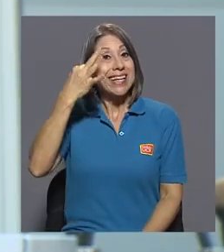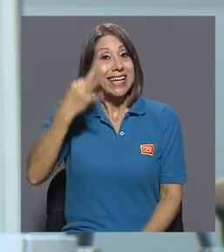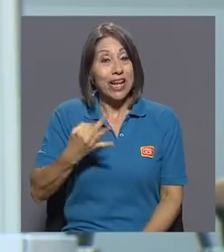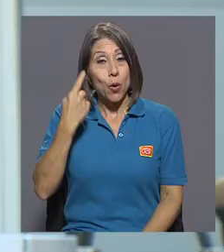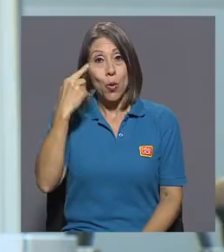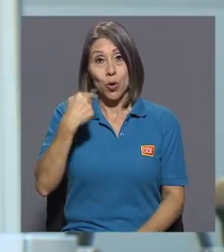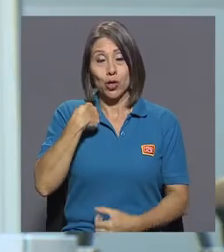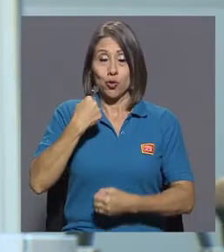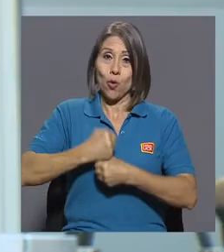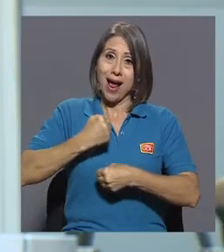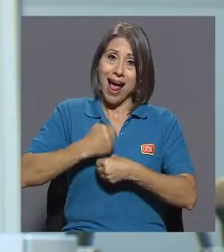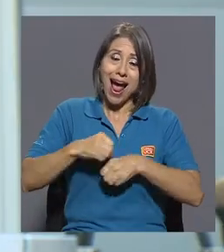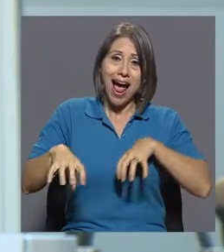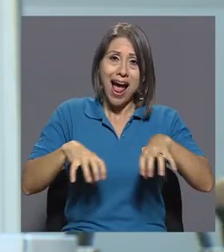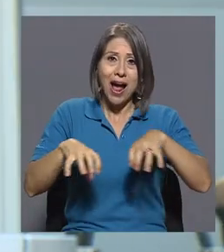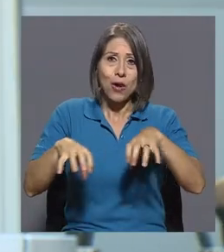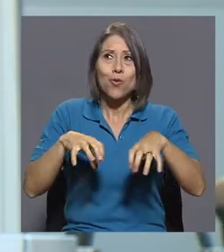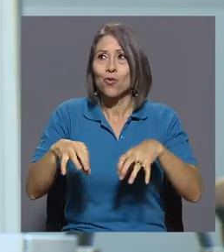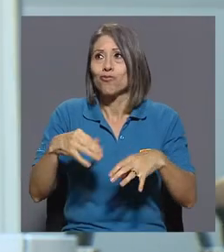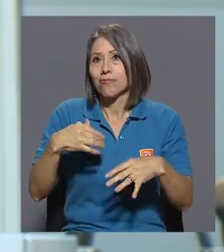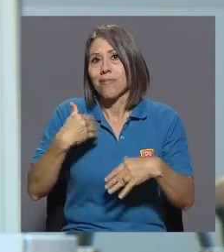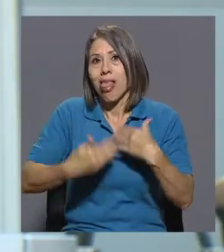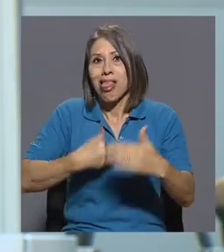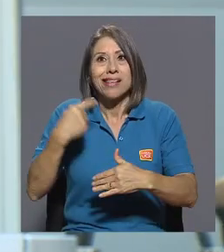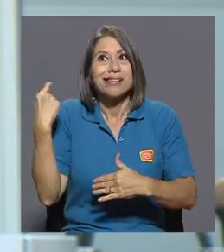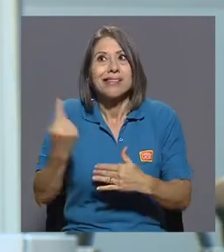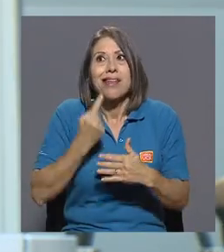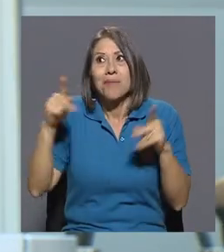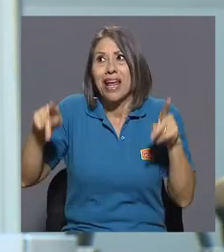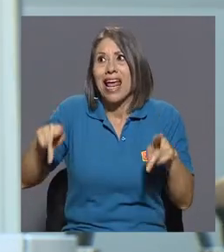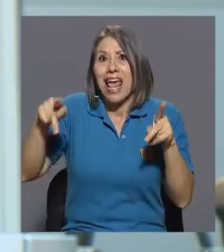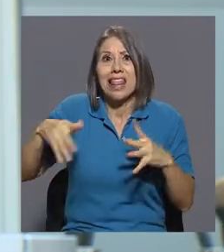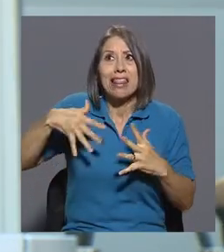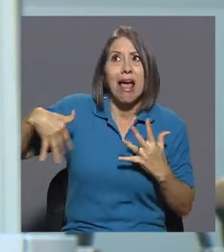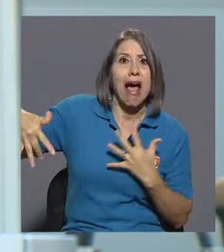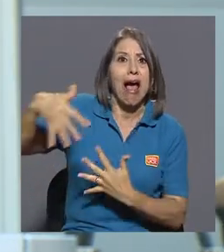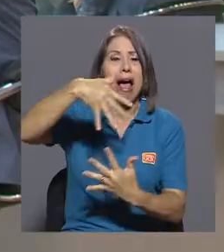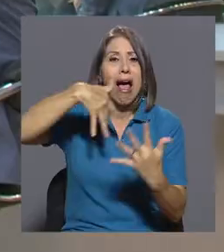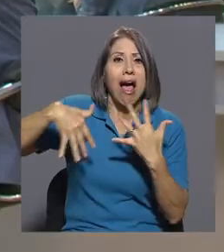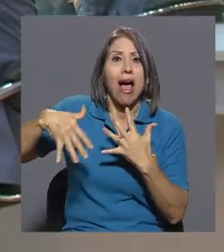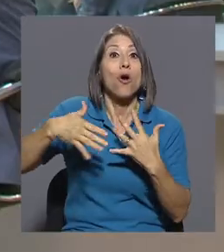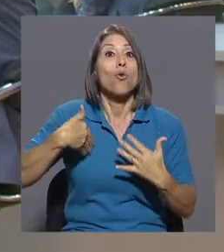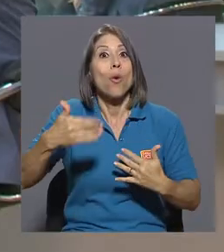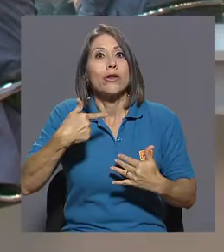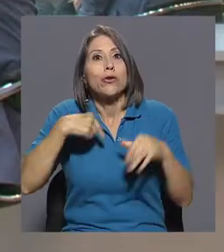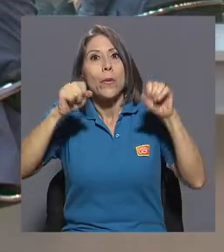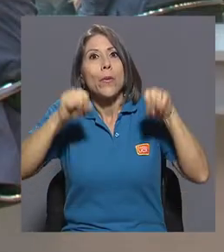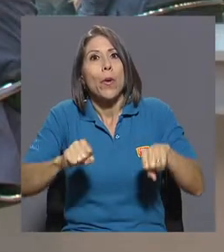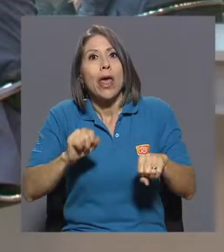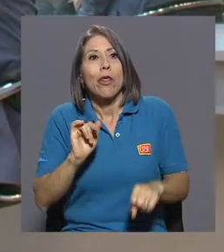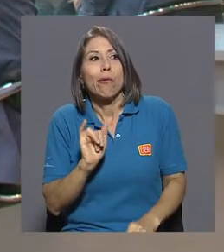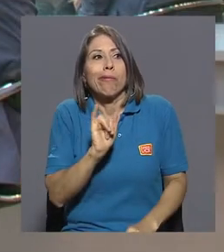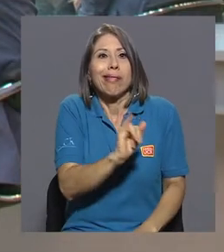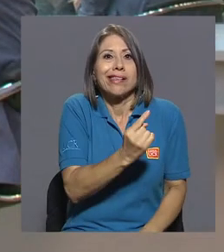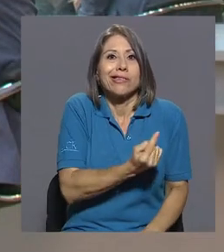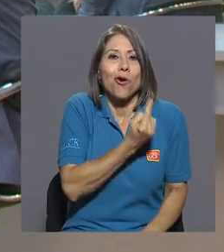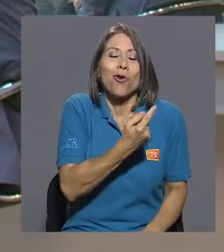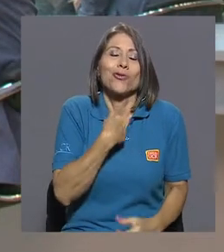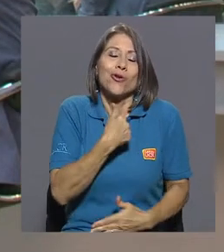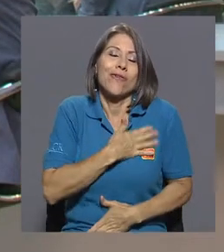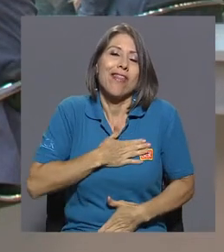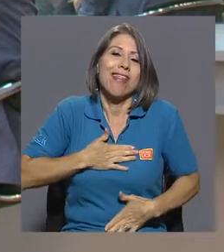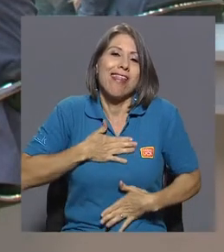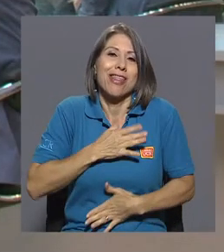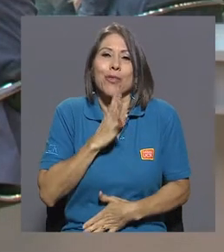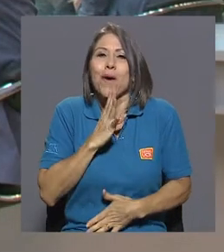que siempre estoy rodeado de gente, cuando puedo estar solo lo disfruto muchísimo. No hablo, me encanta leer y todo lo que me gusta hacer